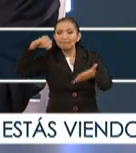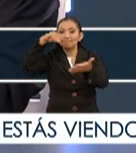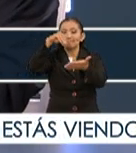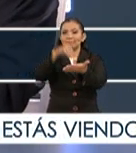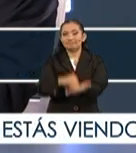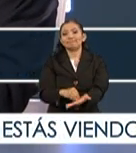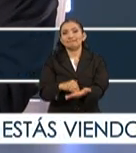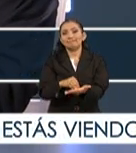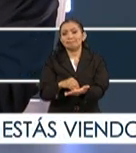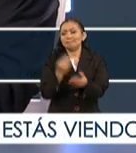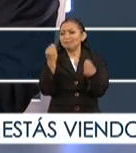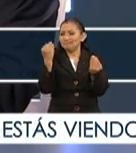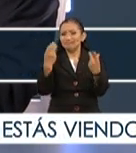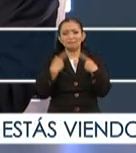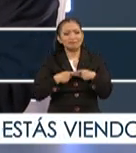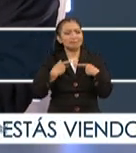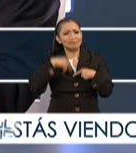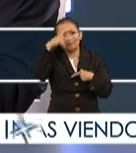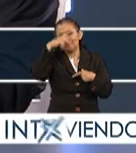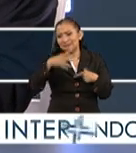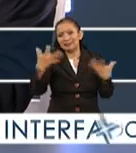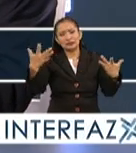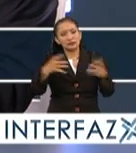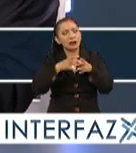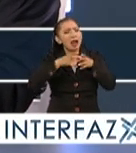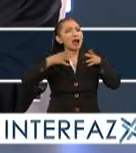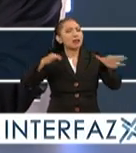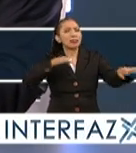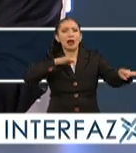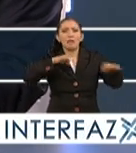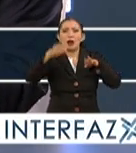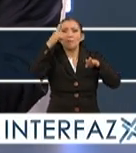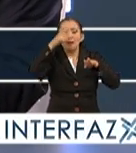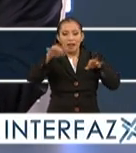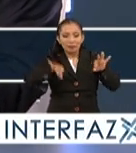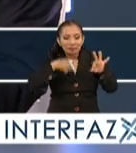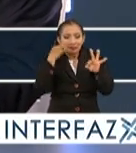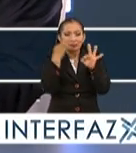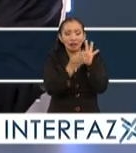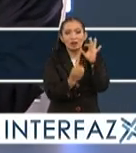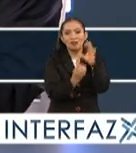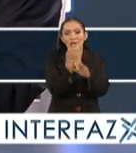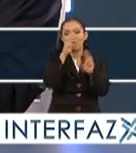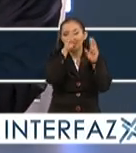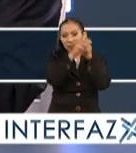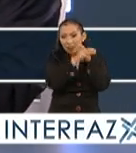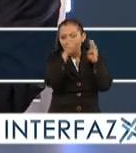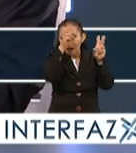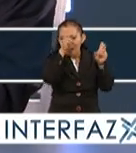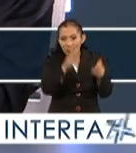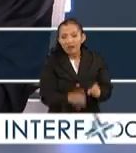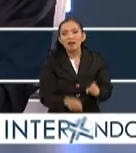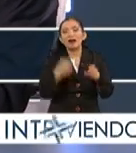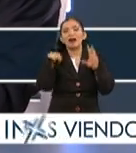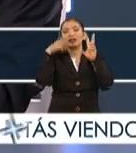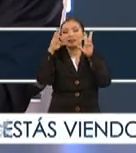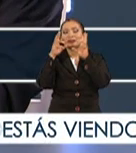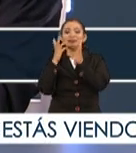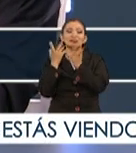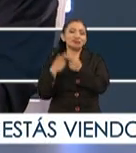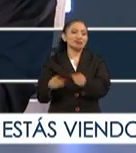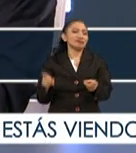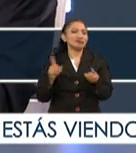implementación. Miles de mexicanas y mexicanos hicimos un gran esfuerzo para poder tener nuevo currículum, nuevos planes y programas, nuevos